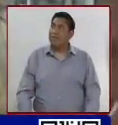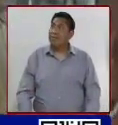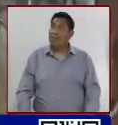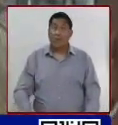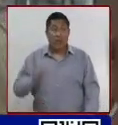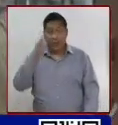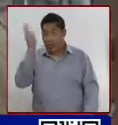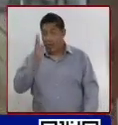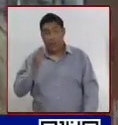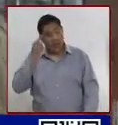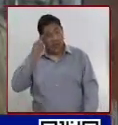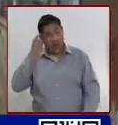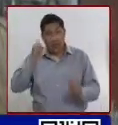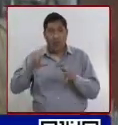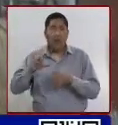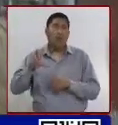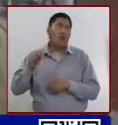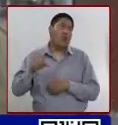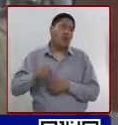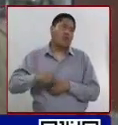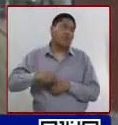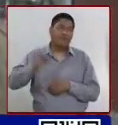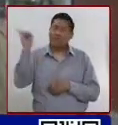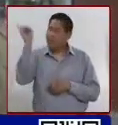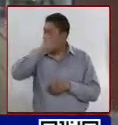¿Nunca pensó en dejarlo? Jamás.